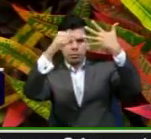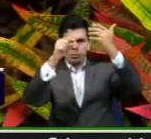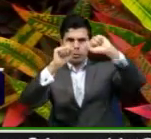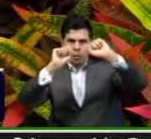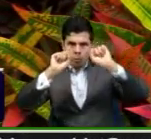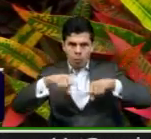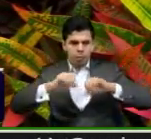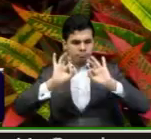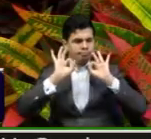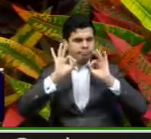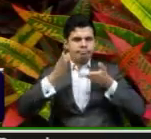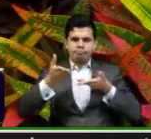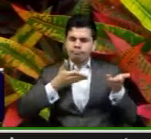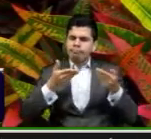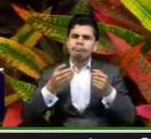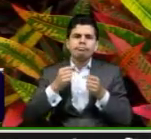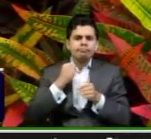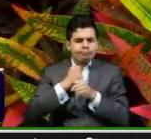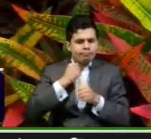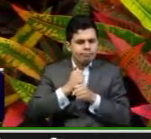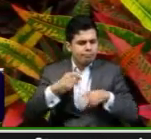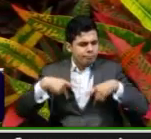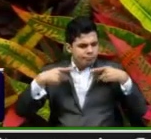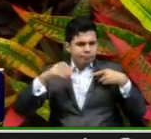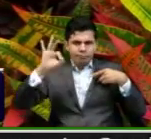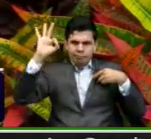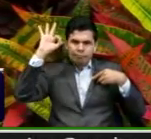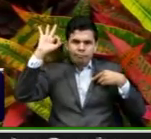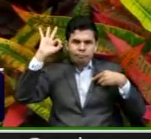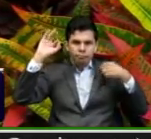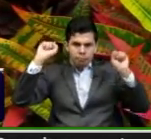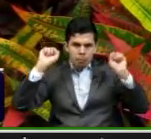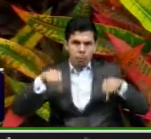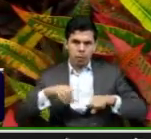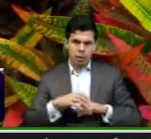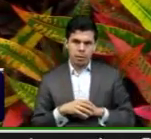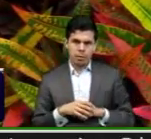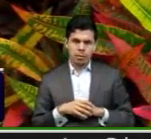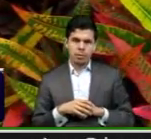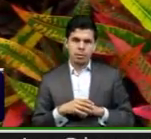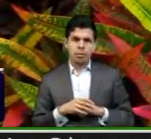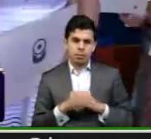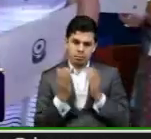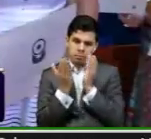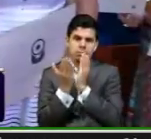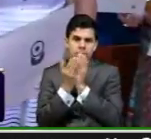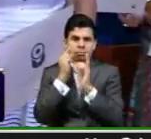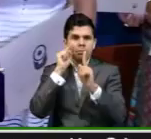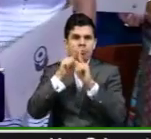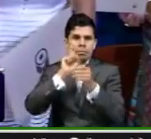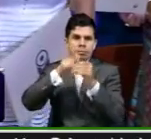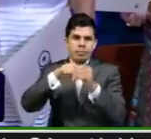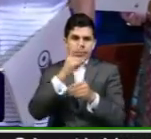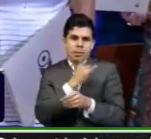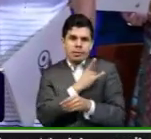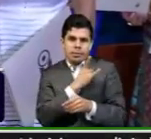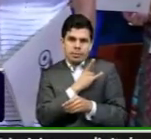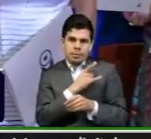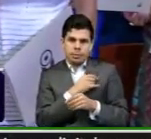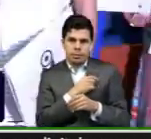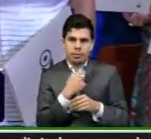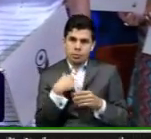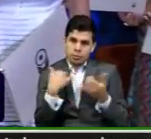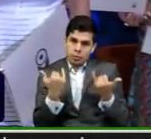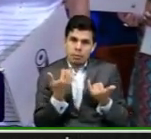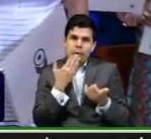recursos, excelentes recursos de calidad, para poder acceder a la educación superior. Estoy